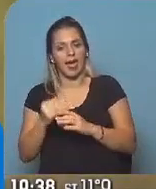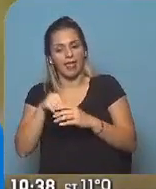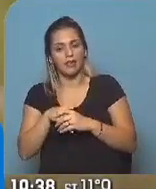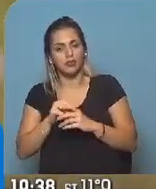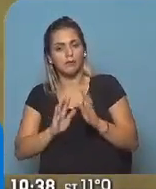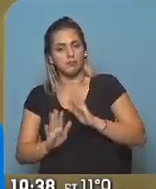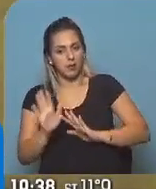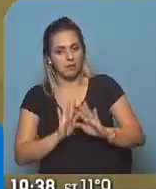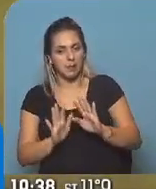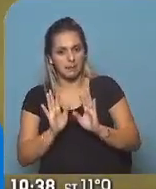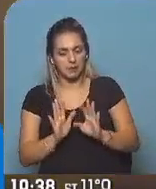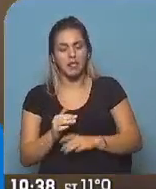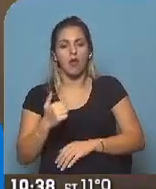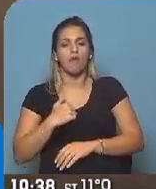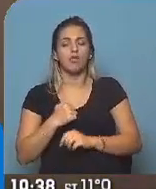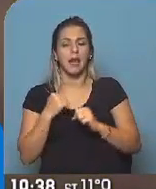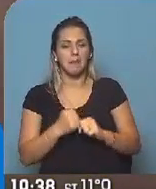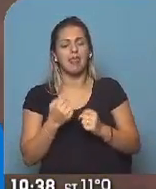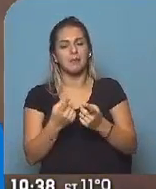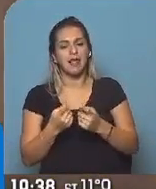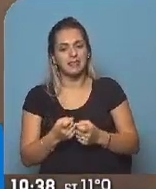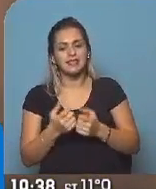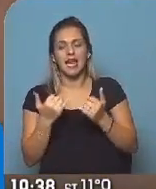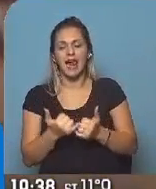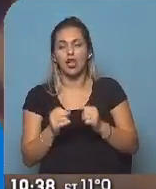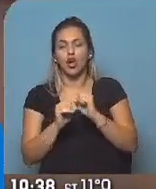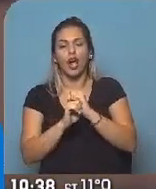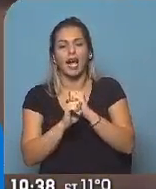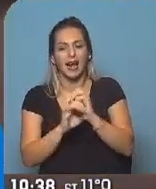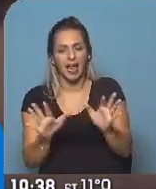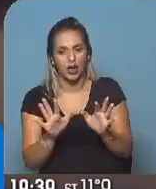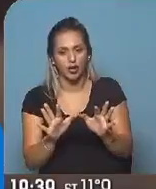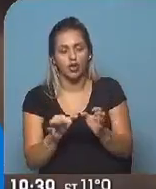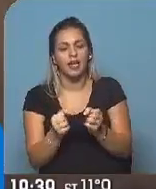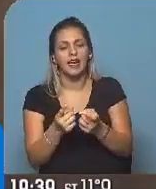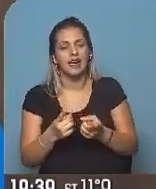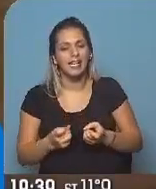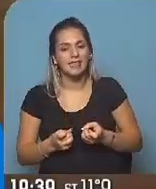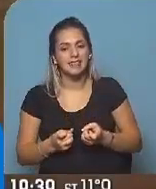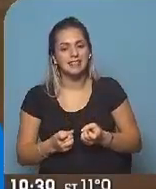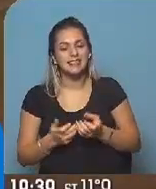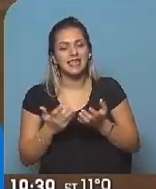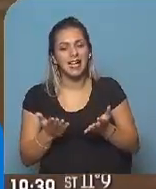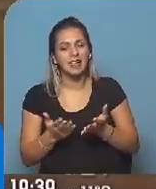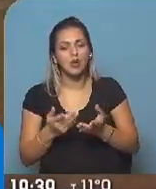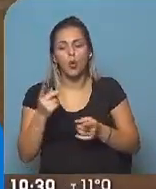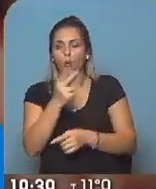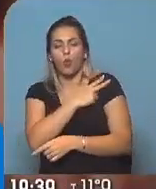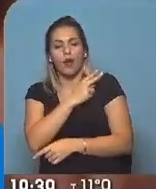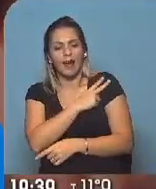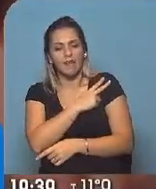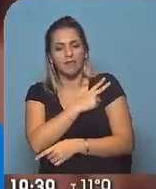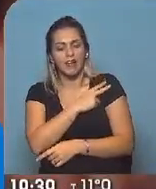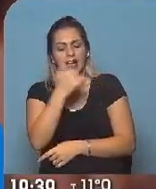tareas? Mire, las Fuerzas Armadas me parece que necesitan un mensaje claro y necesitan un comandante que